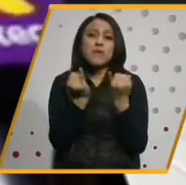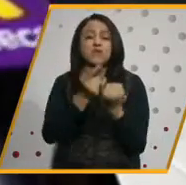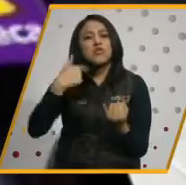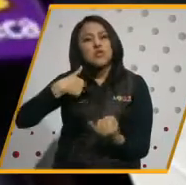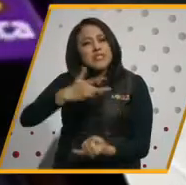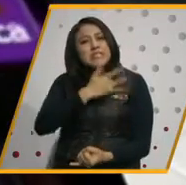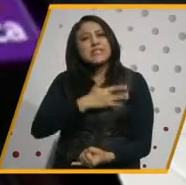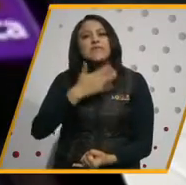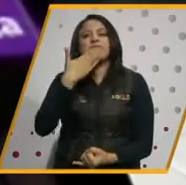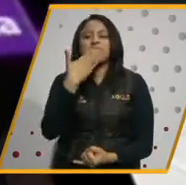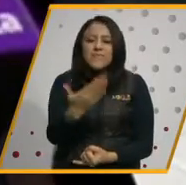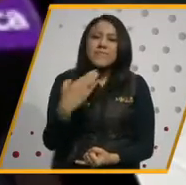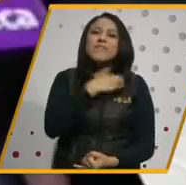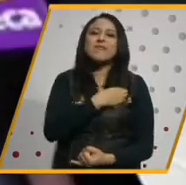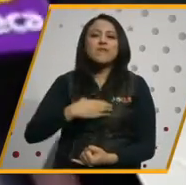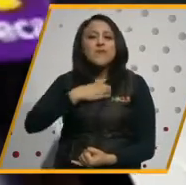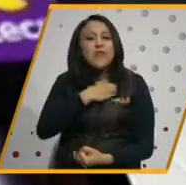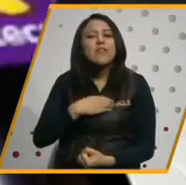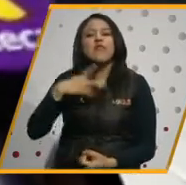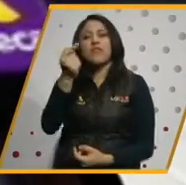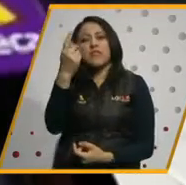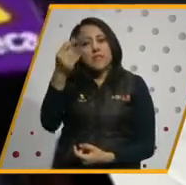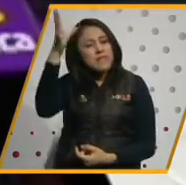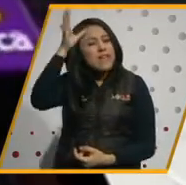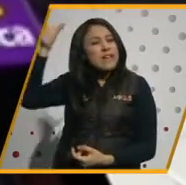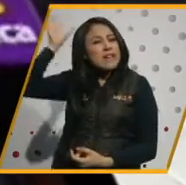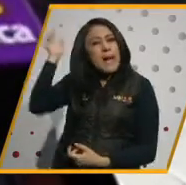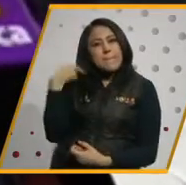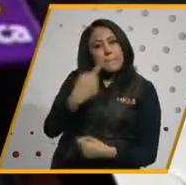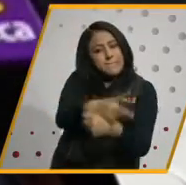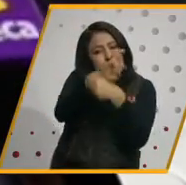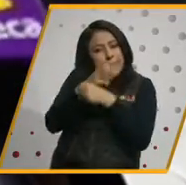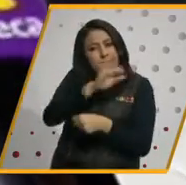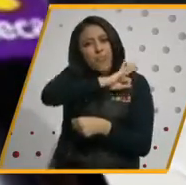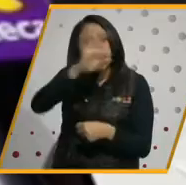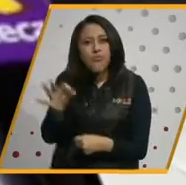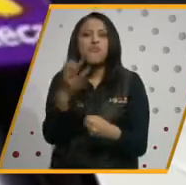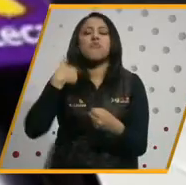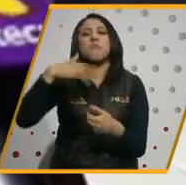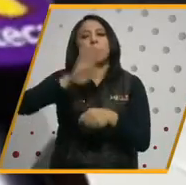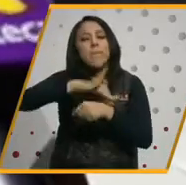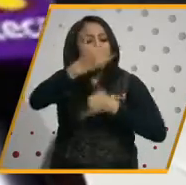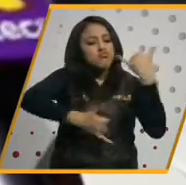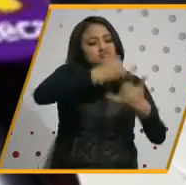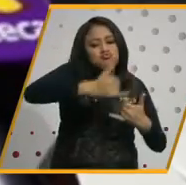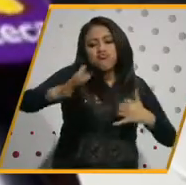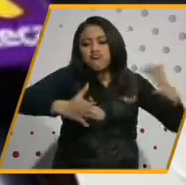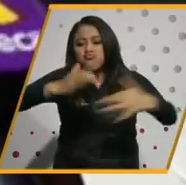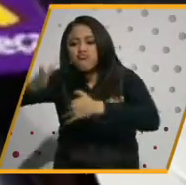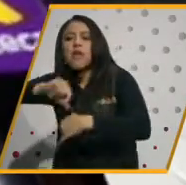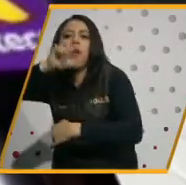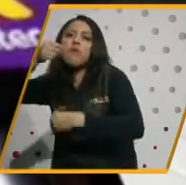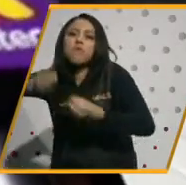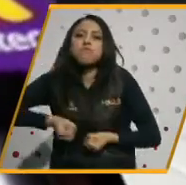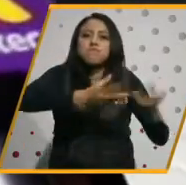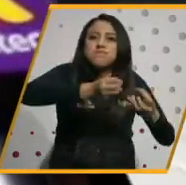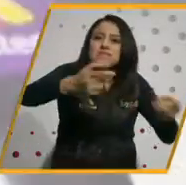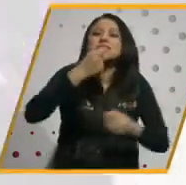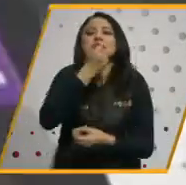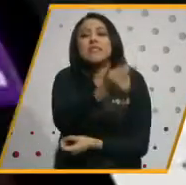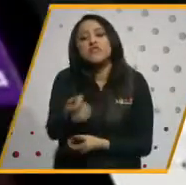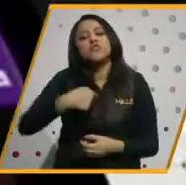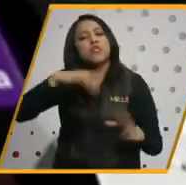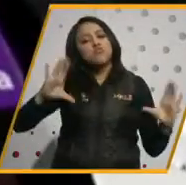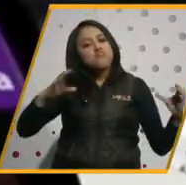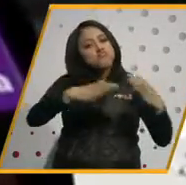TV Azteca a participar en esta caravana cuya finalidad es recolectar juguetes para llevar a los niños en comunidades.